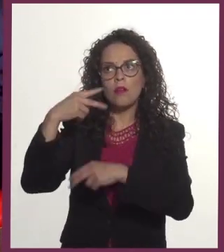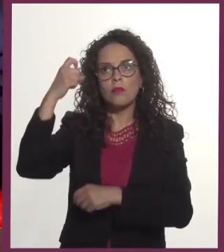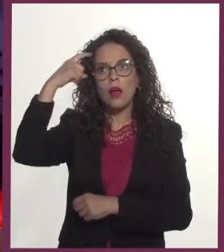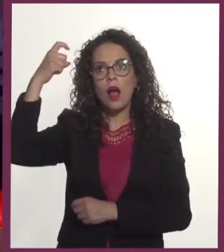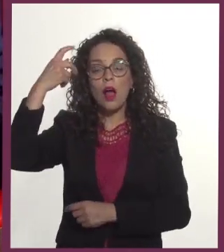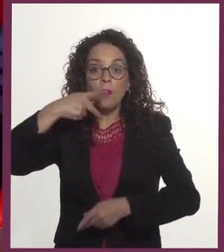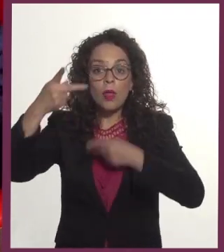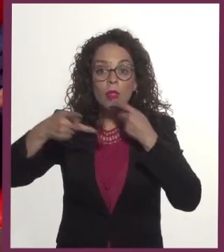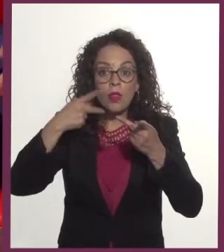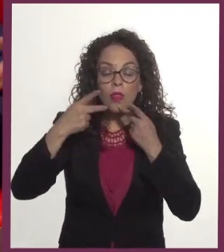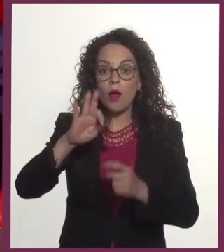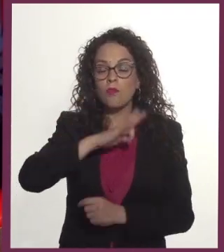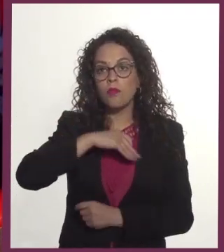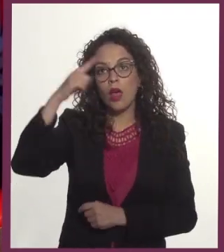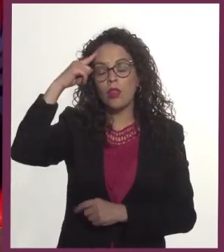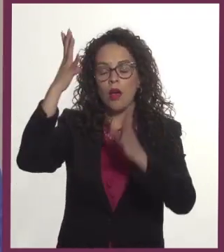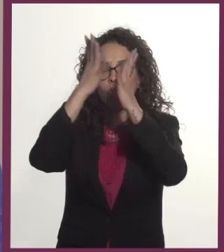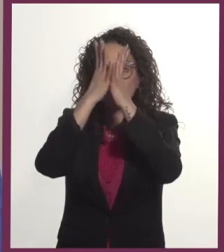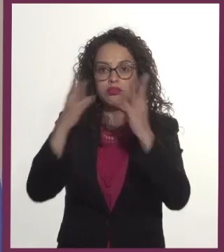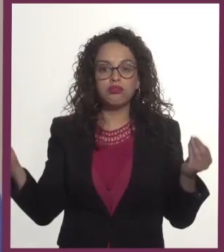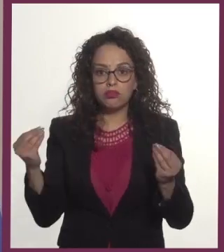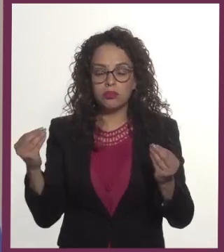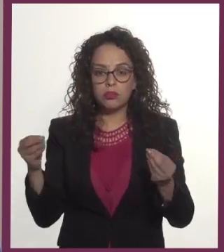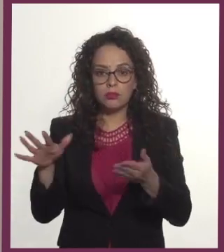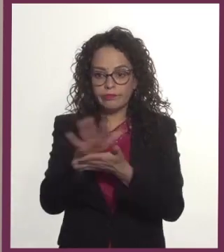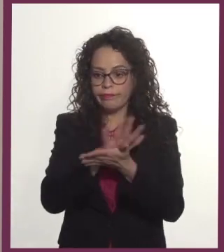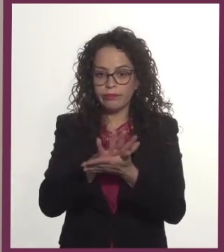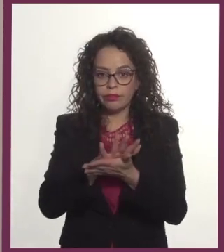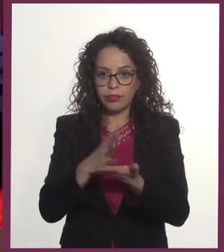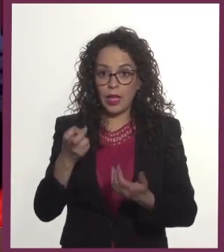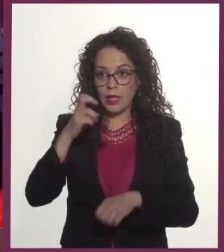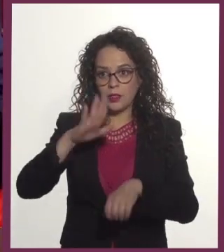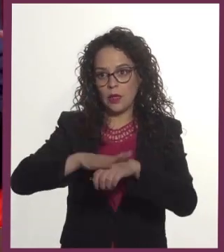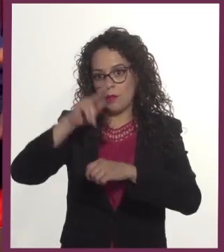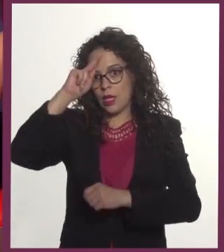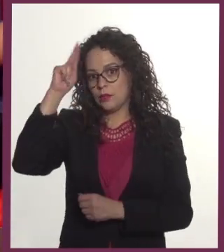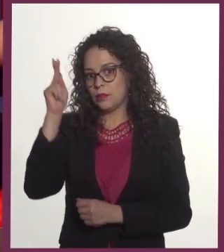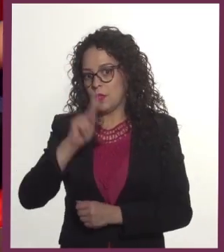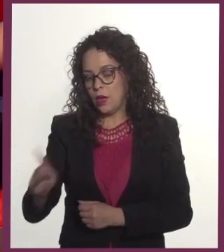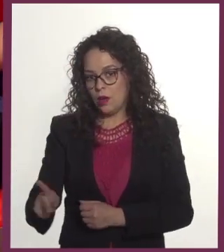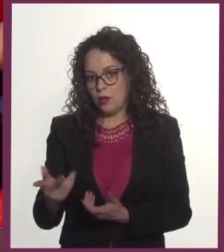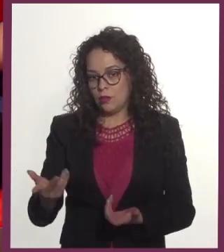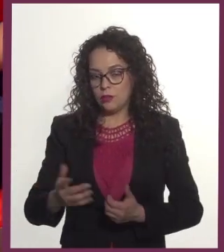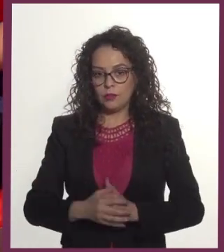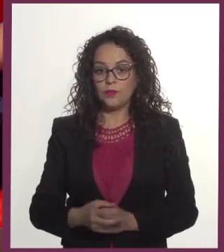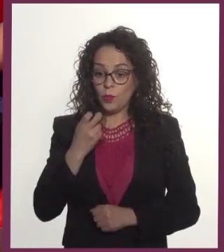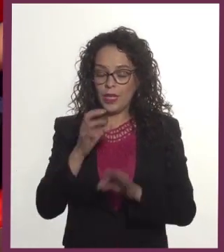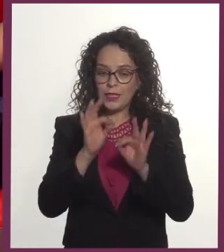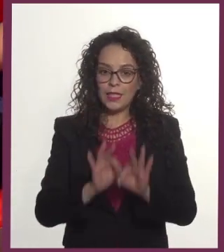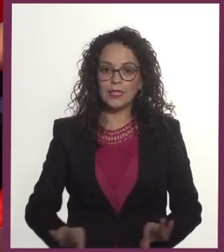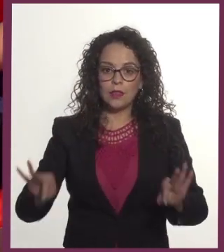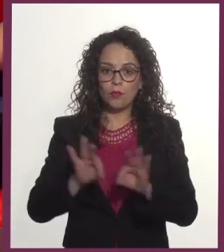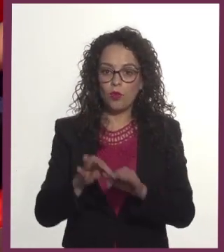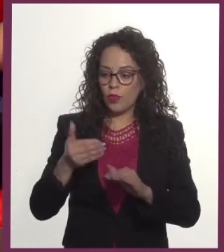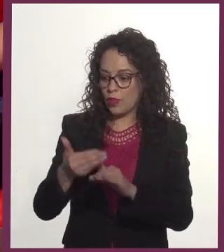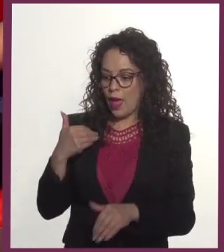nos quede en blanco. Lo peor que le puede pasar a un locutor o a un presentador. Por eso es importante, antes que